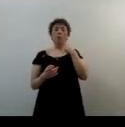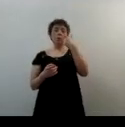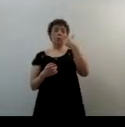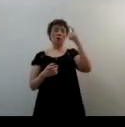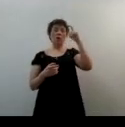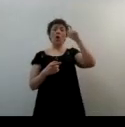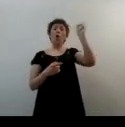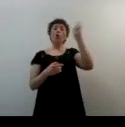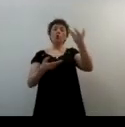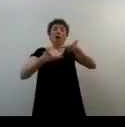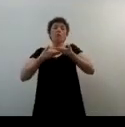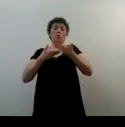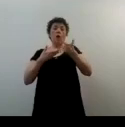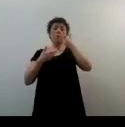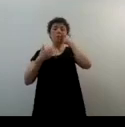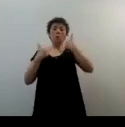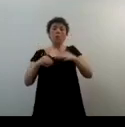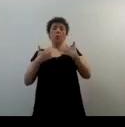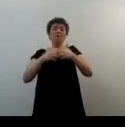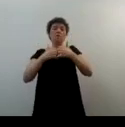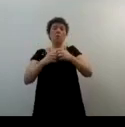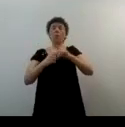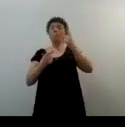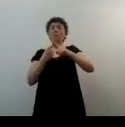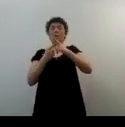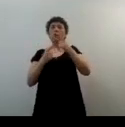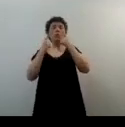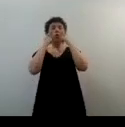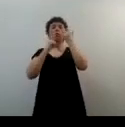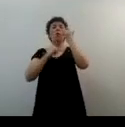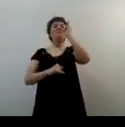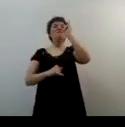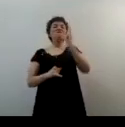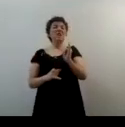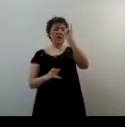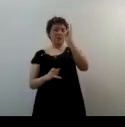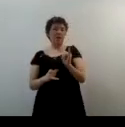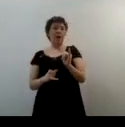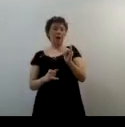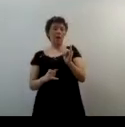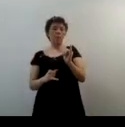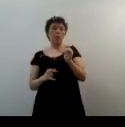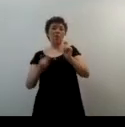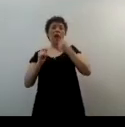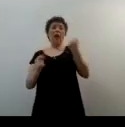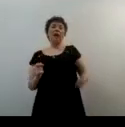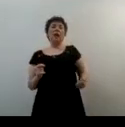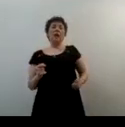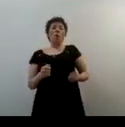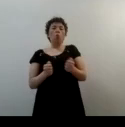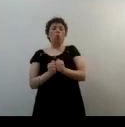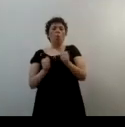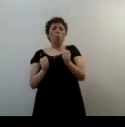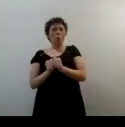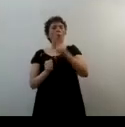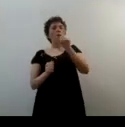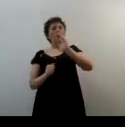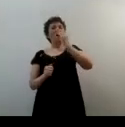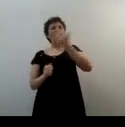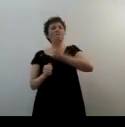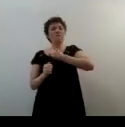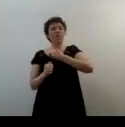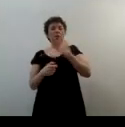el primero y el que más se nota es la fibra. Más se nota porque lo vas a notar en estreñimiento. Pero, por ejemplo, también afecta mucho a la microbiota